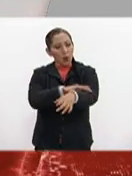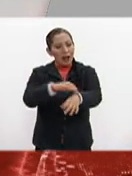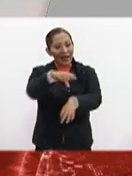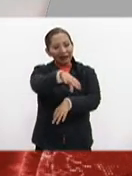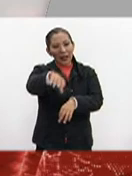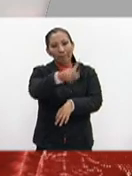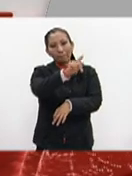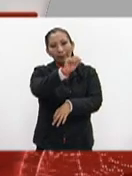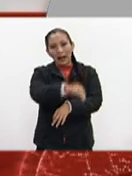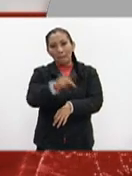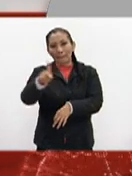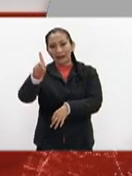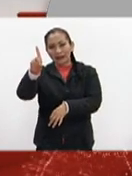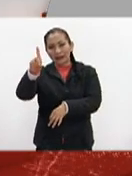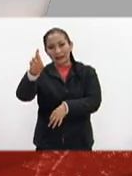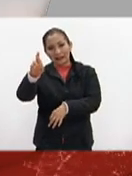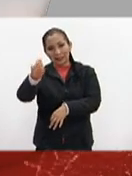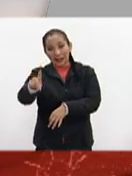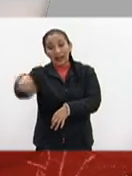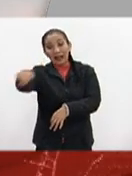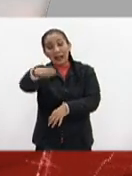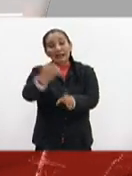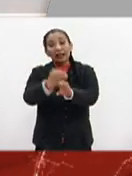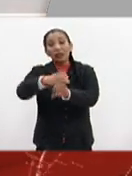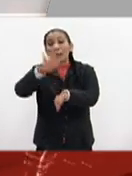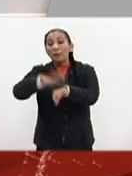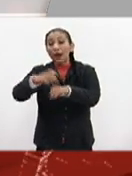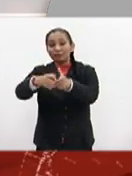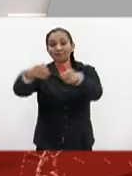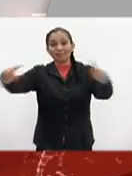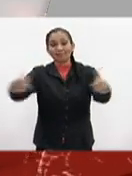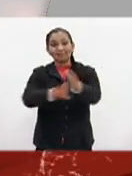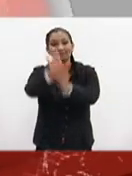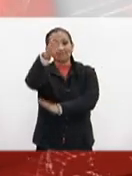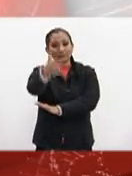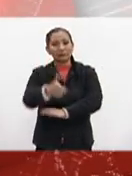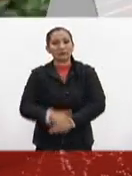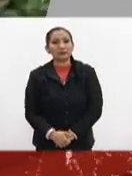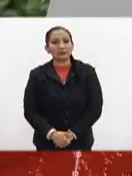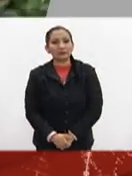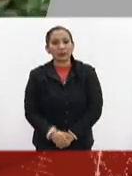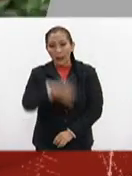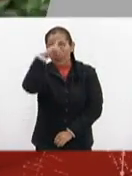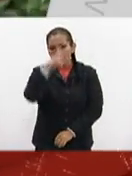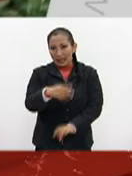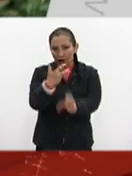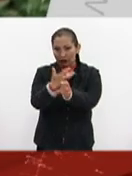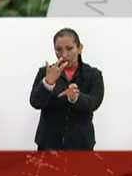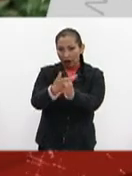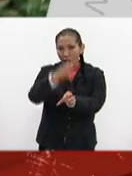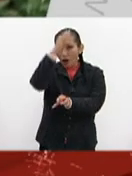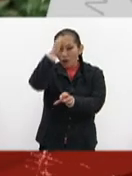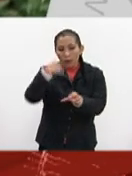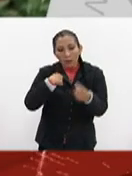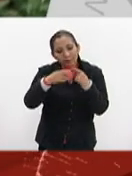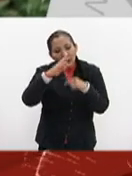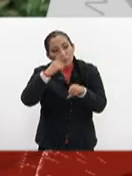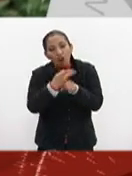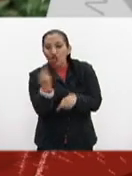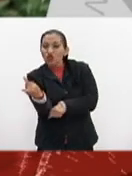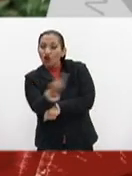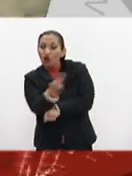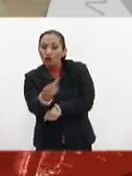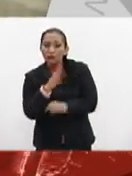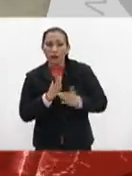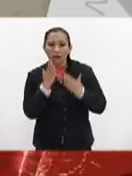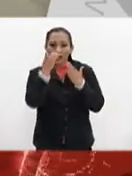coaliciones PAN-PRD, son los estados en donde más crece la economía. México y Estados Unidos acuerdan responsabilidad compartida